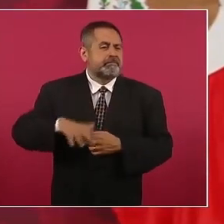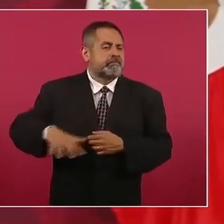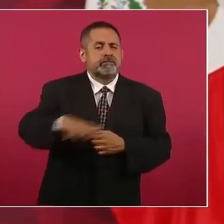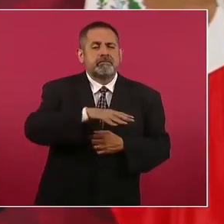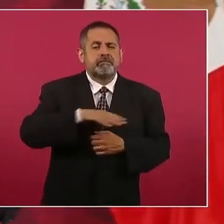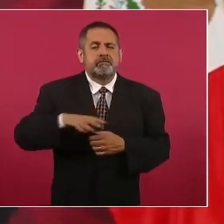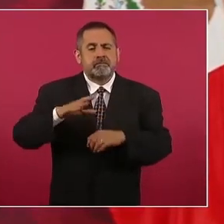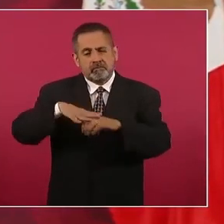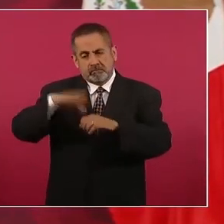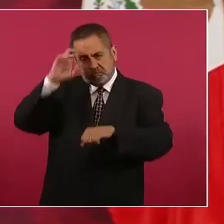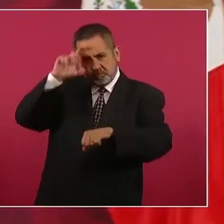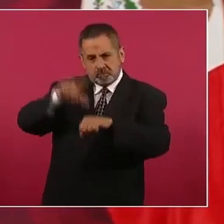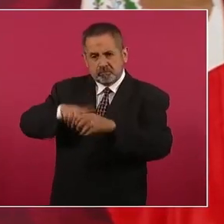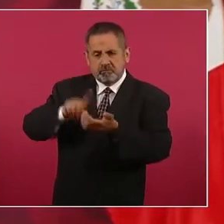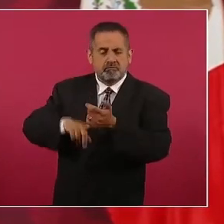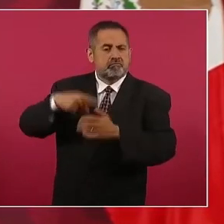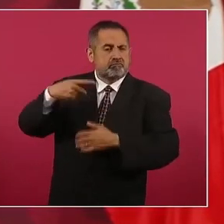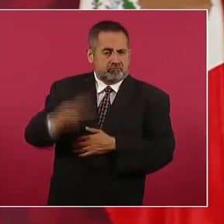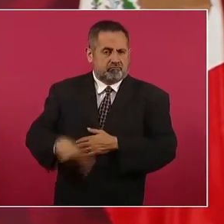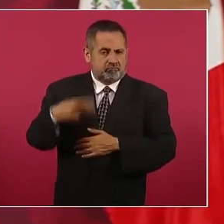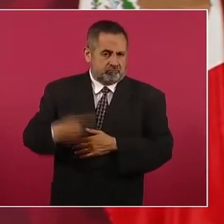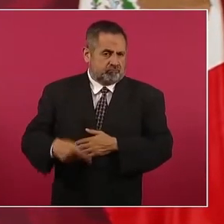con la cultura prehispánica.